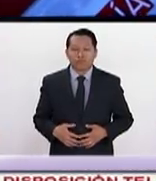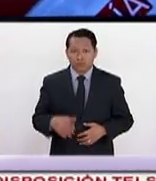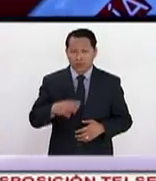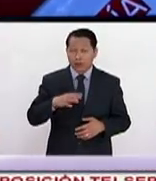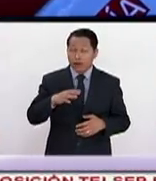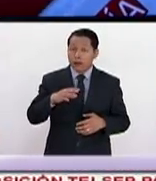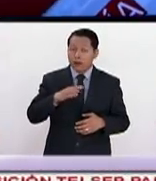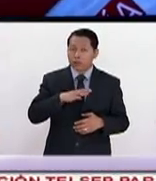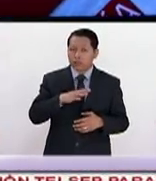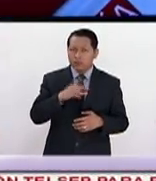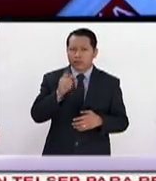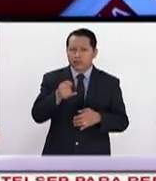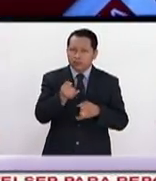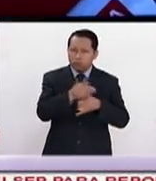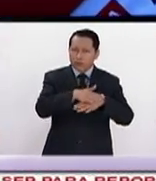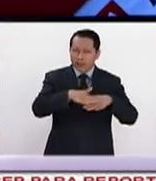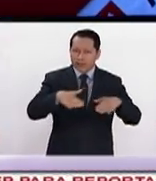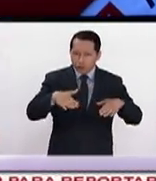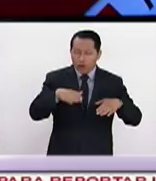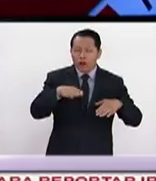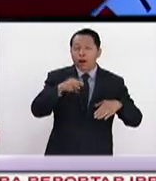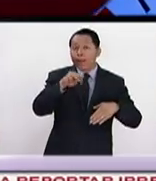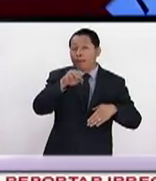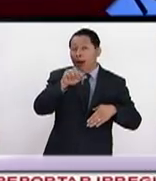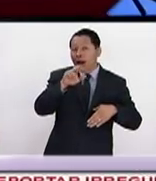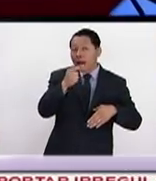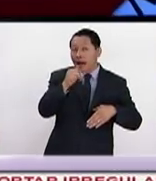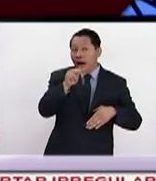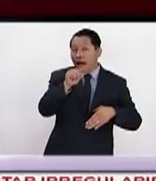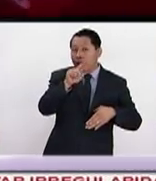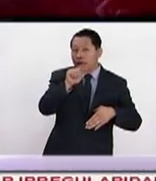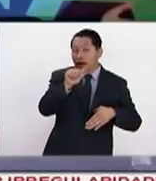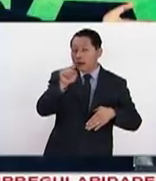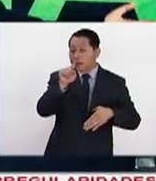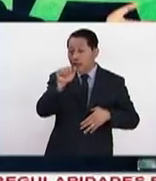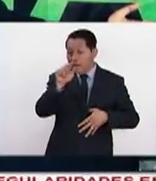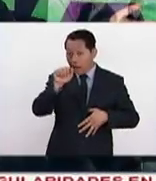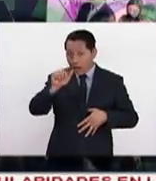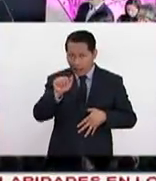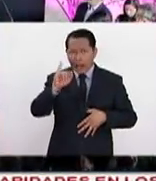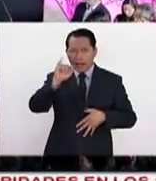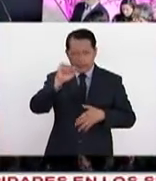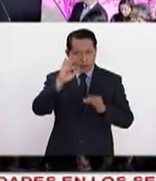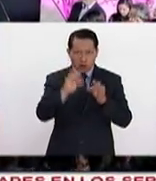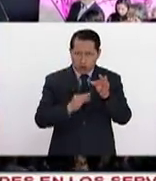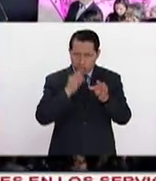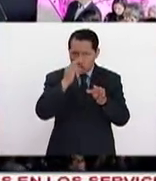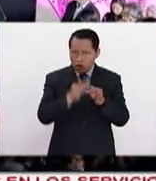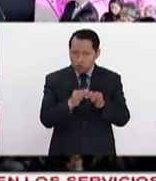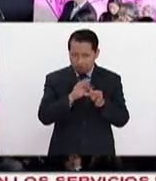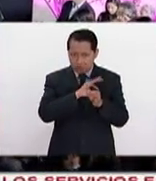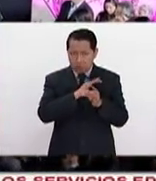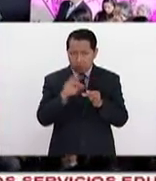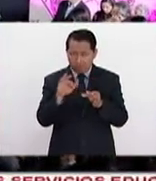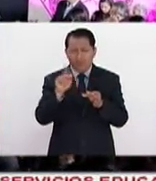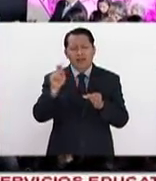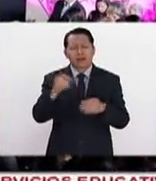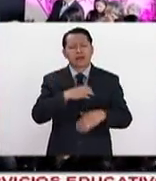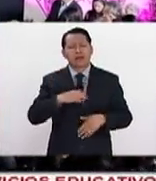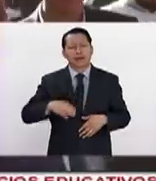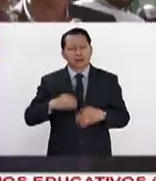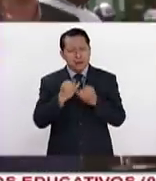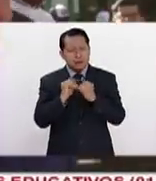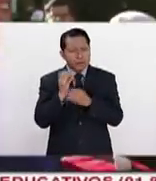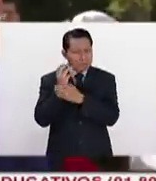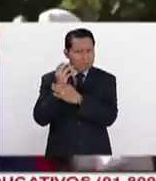Al informarse que Margarita Zavala cumplió con los requisitos para contender por la presidencia, la candidata independiente aseguró que